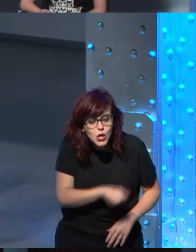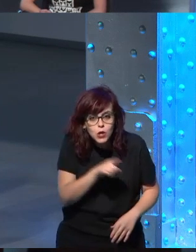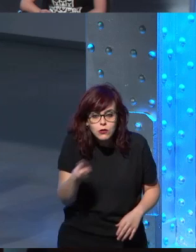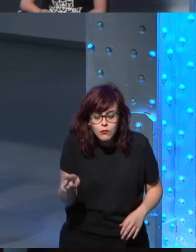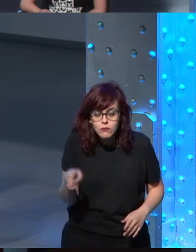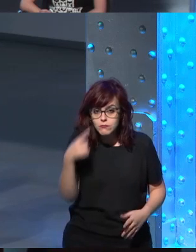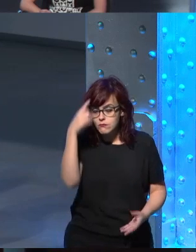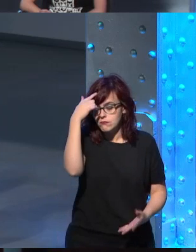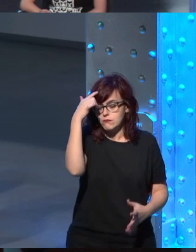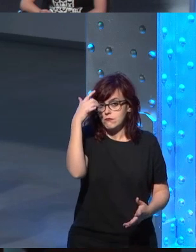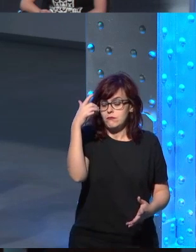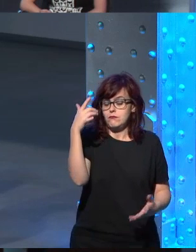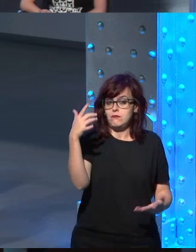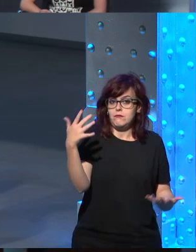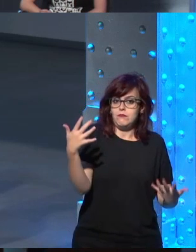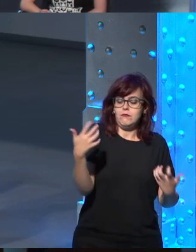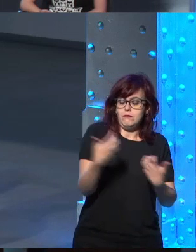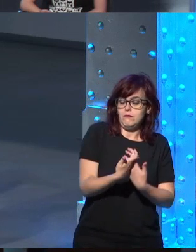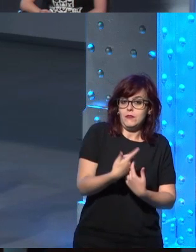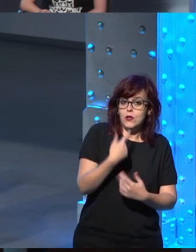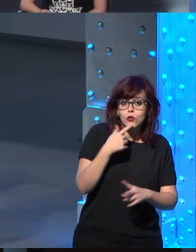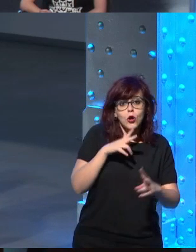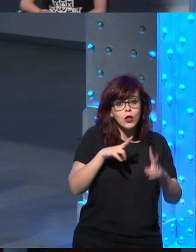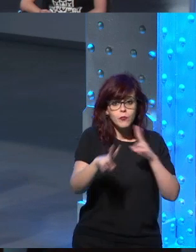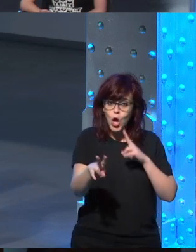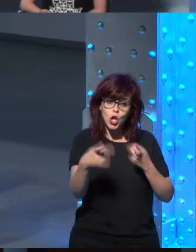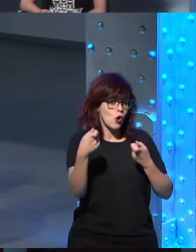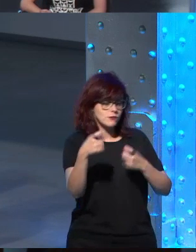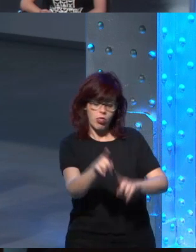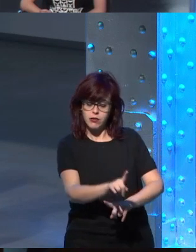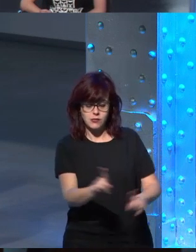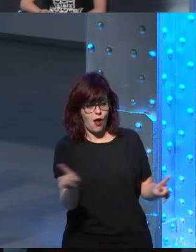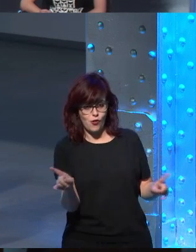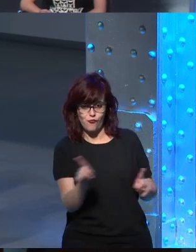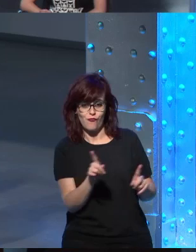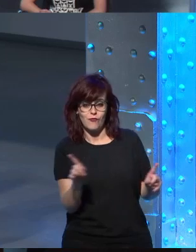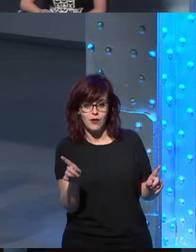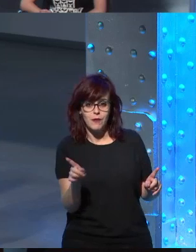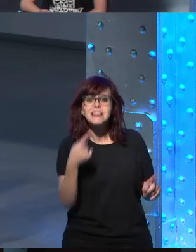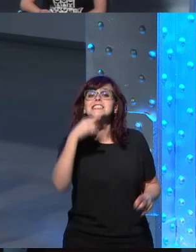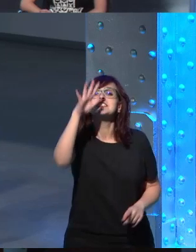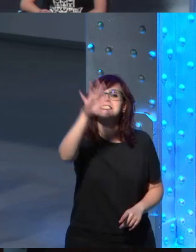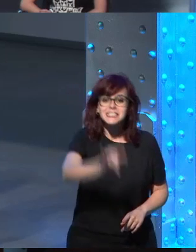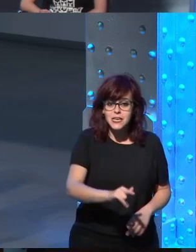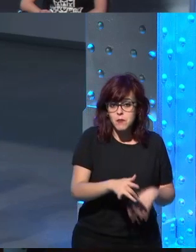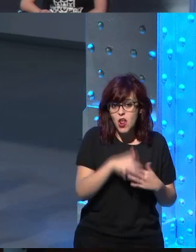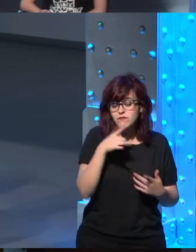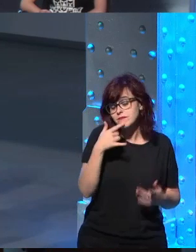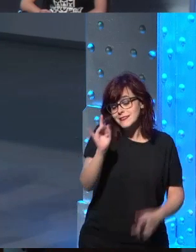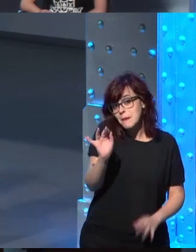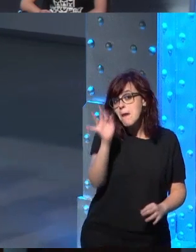de verdad. O sea, no les contesto nunca, pero dije, no es necesario. Sí es necesario. Pues es